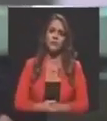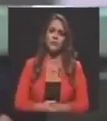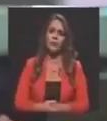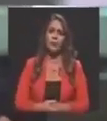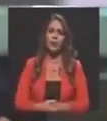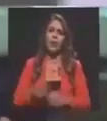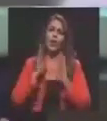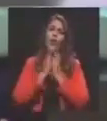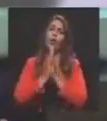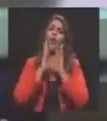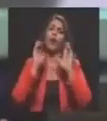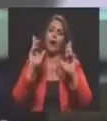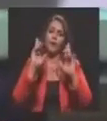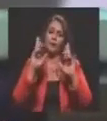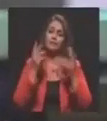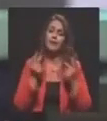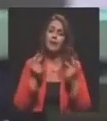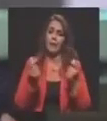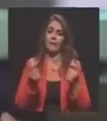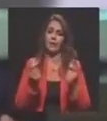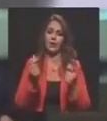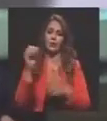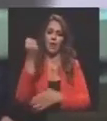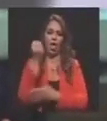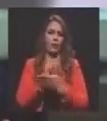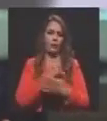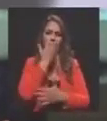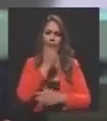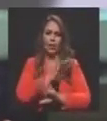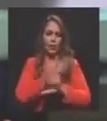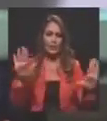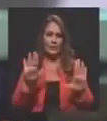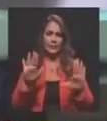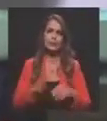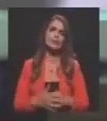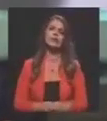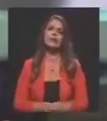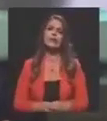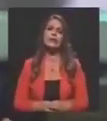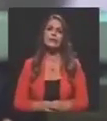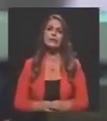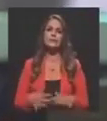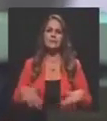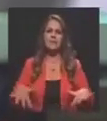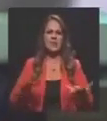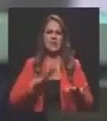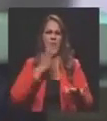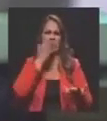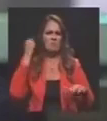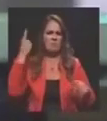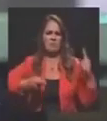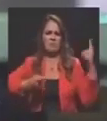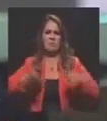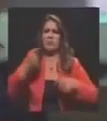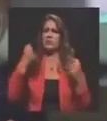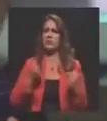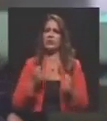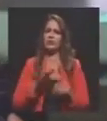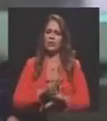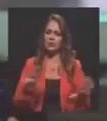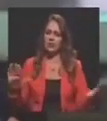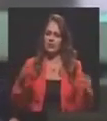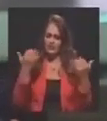años. Dios quiera que sea realmente muy pronto que veamos salir de ese régimen de terror realmente al